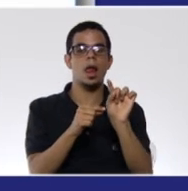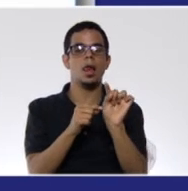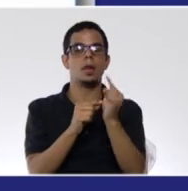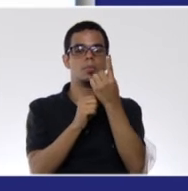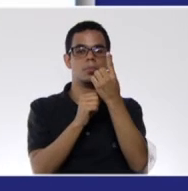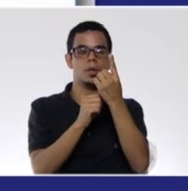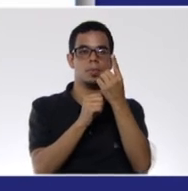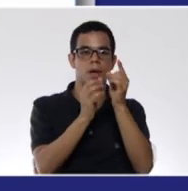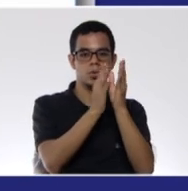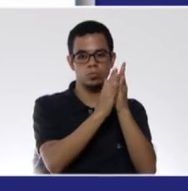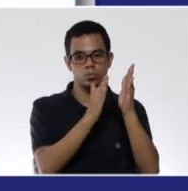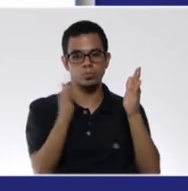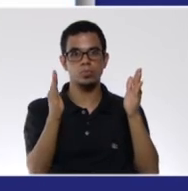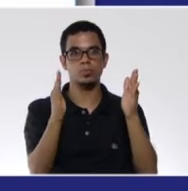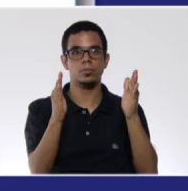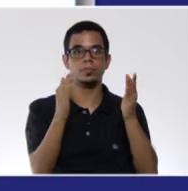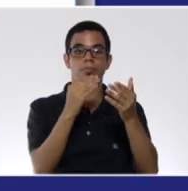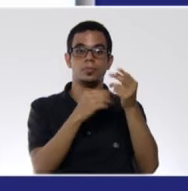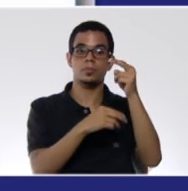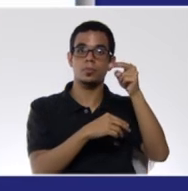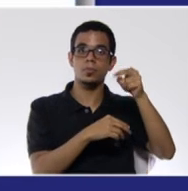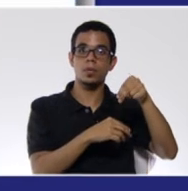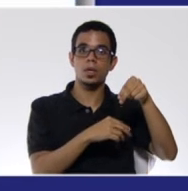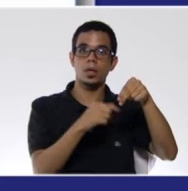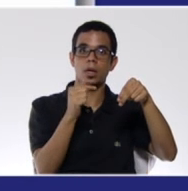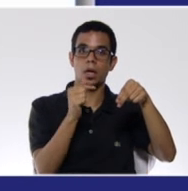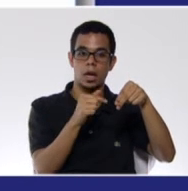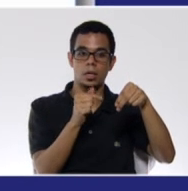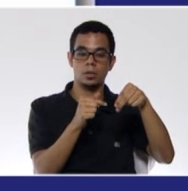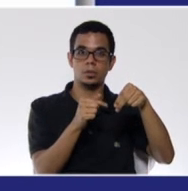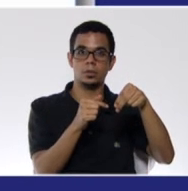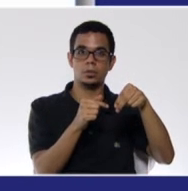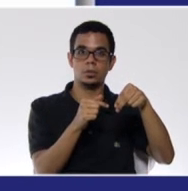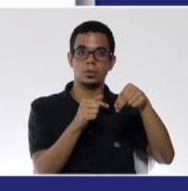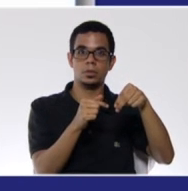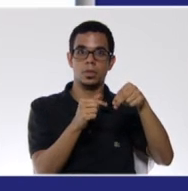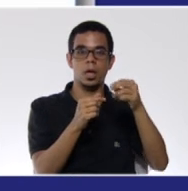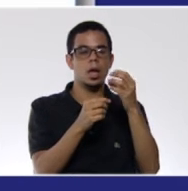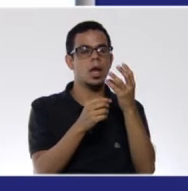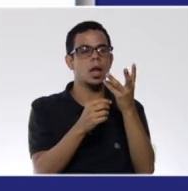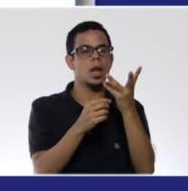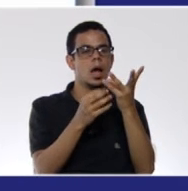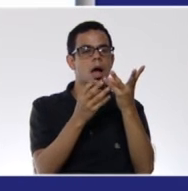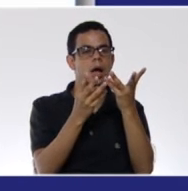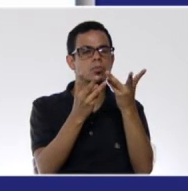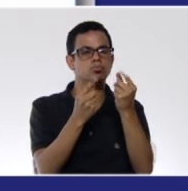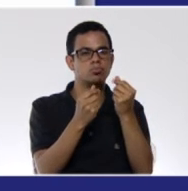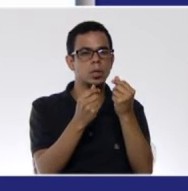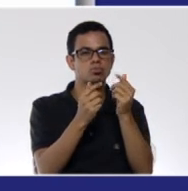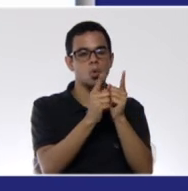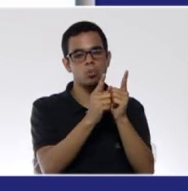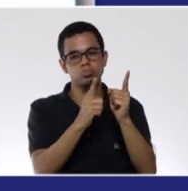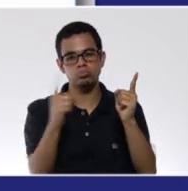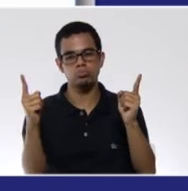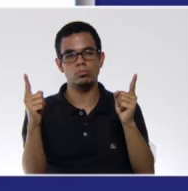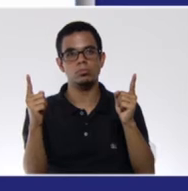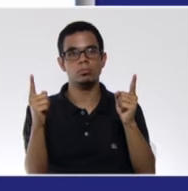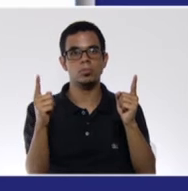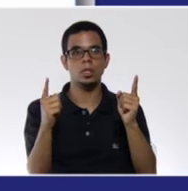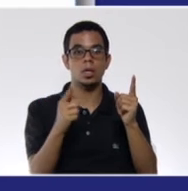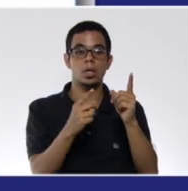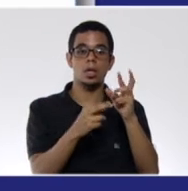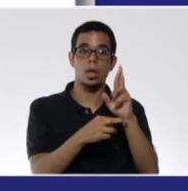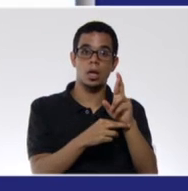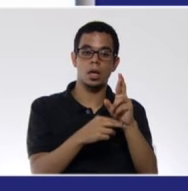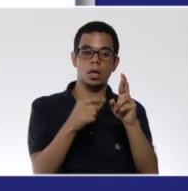término, n minúscula en color morado es el número de términos y r es la